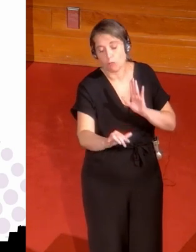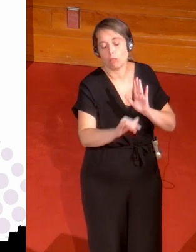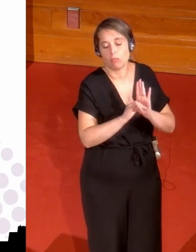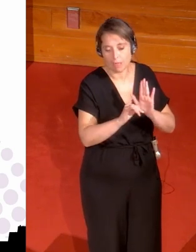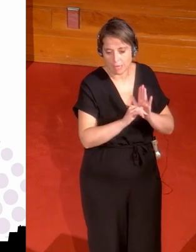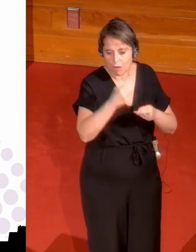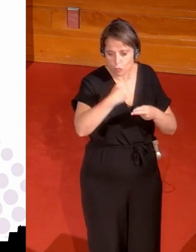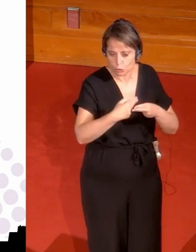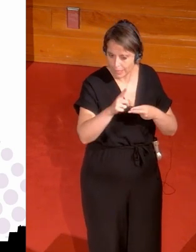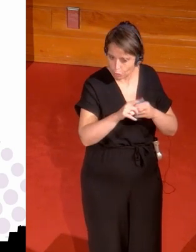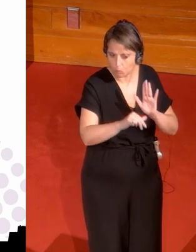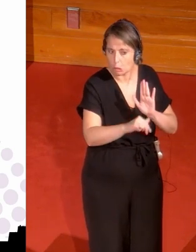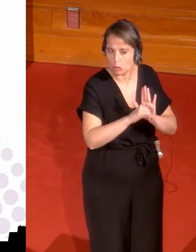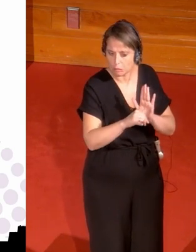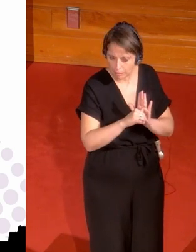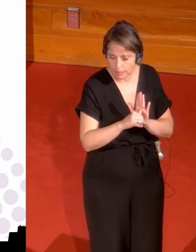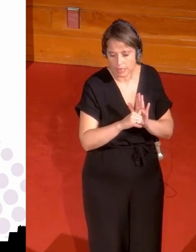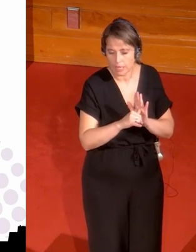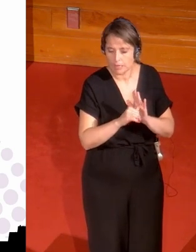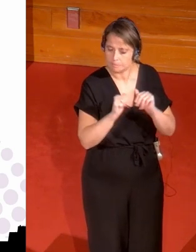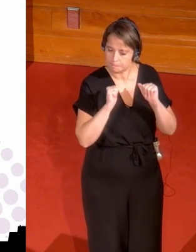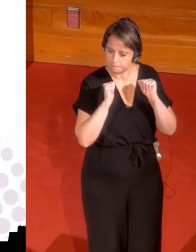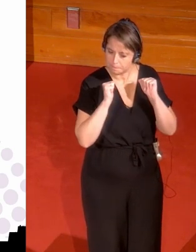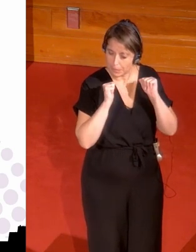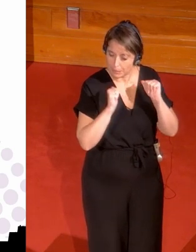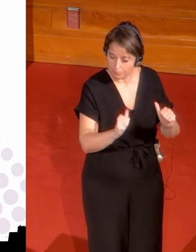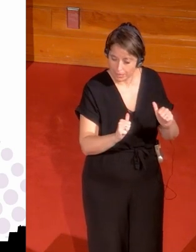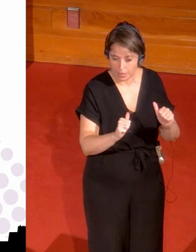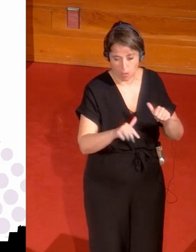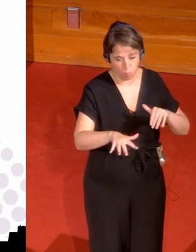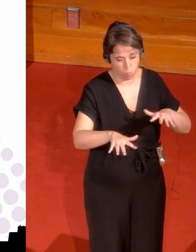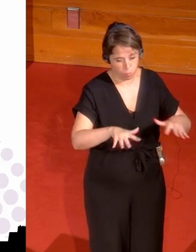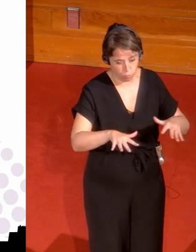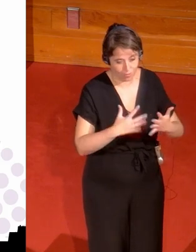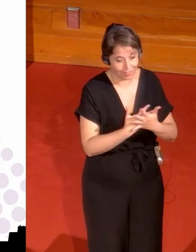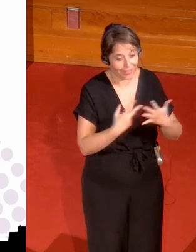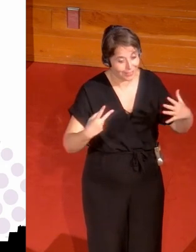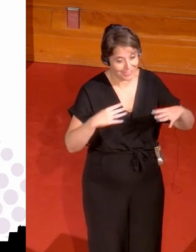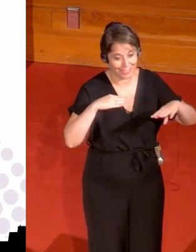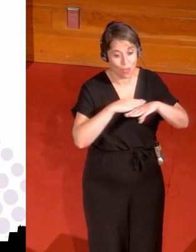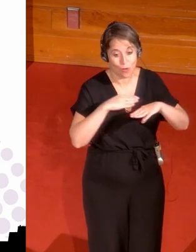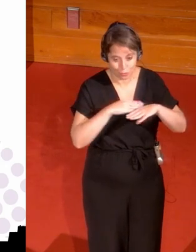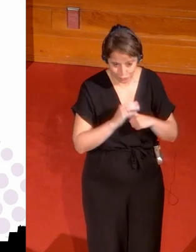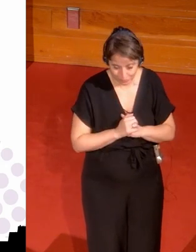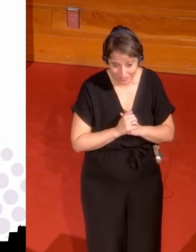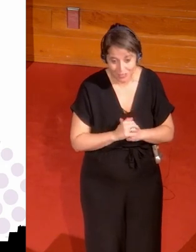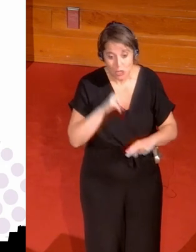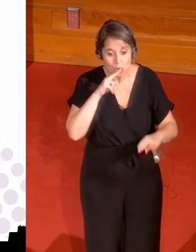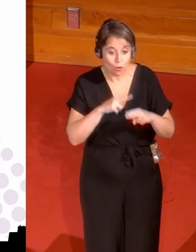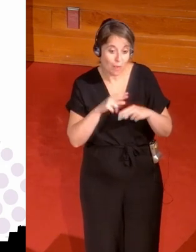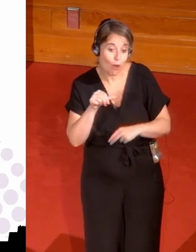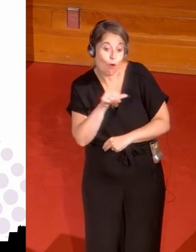eh ha empezado empezó el 17 de octubre le llamamos Oriente